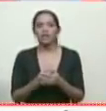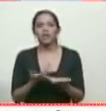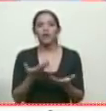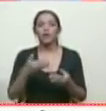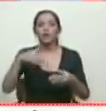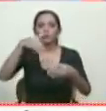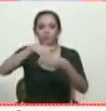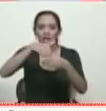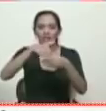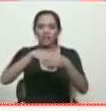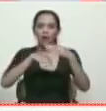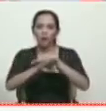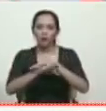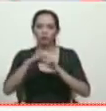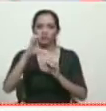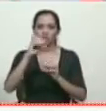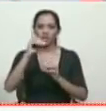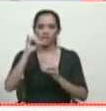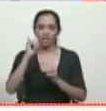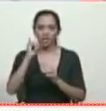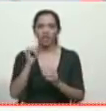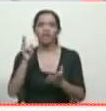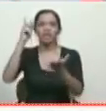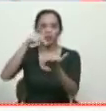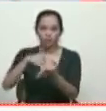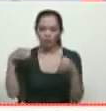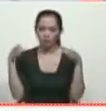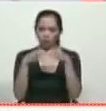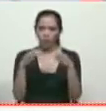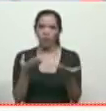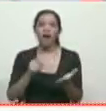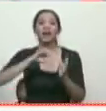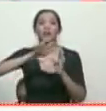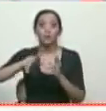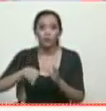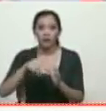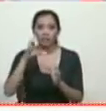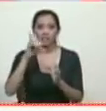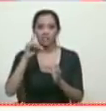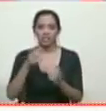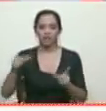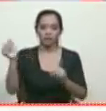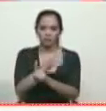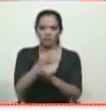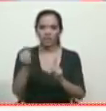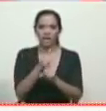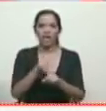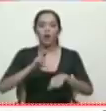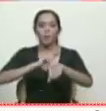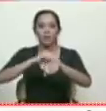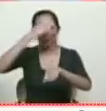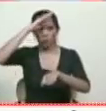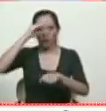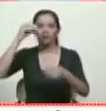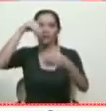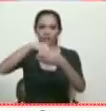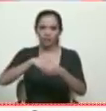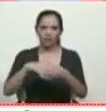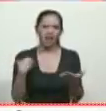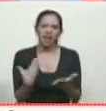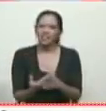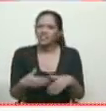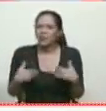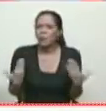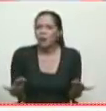se fue una turba a asaltar ese CDI y a aterrorizar y a maltratar a los médicos cubanos que estaban allá adentro. ¿Hasta cuándo va a